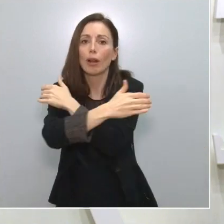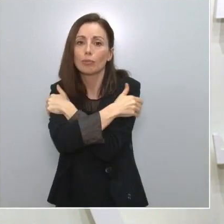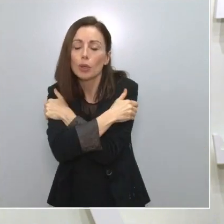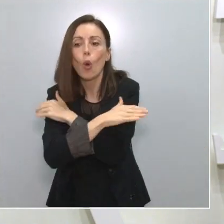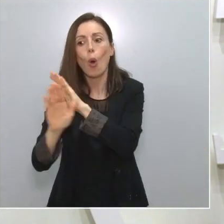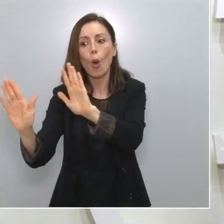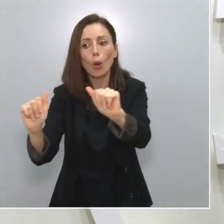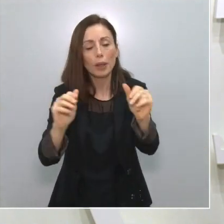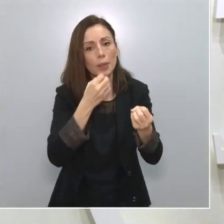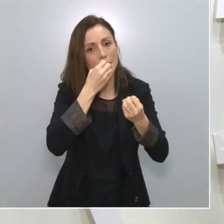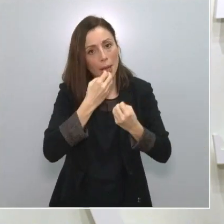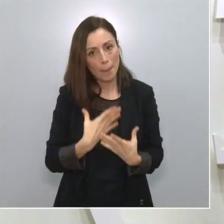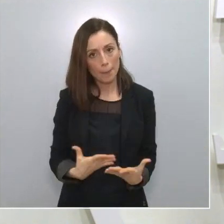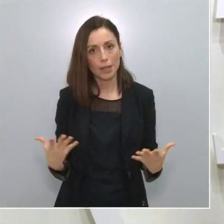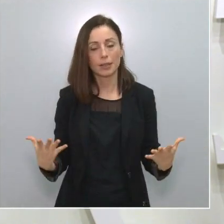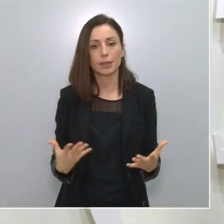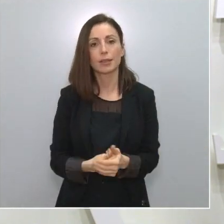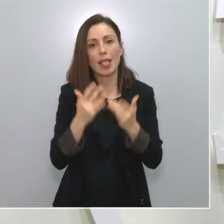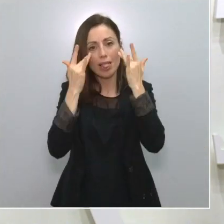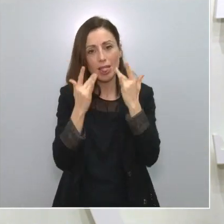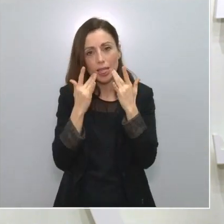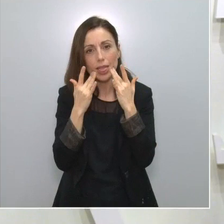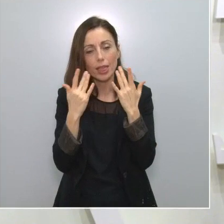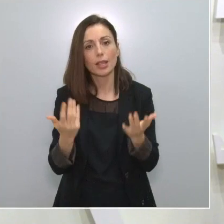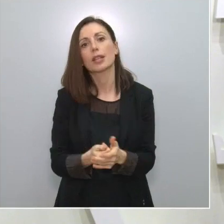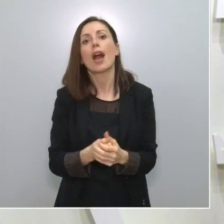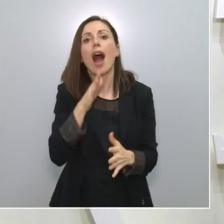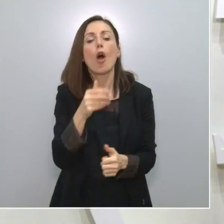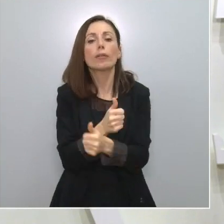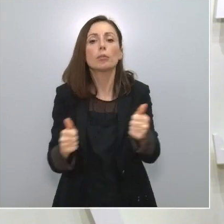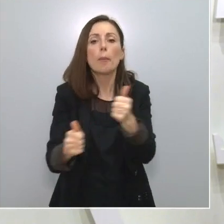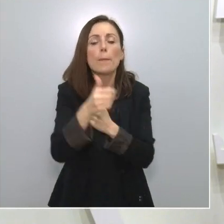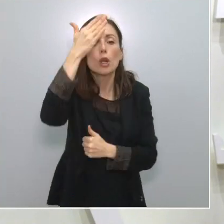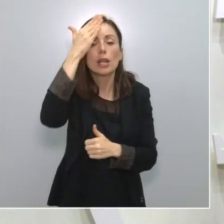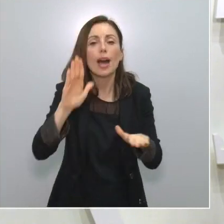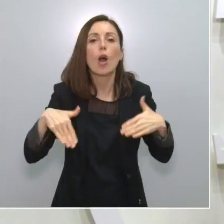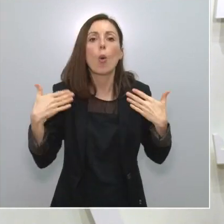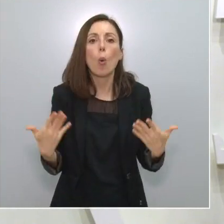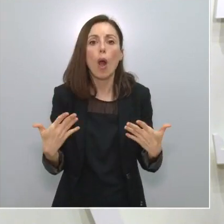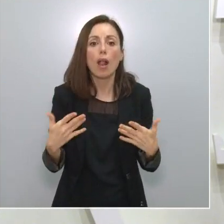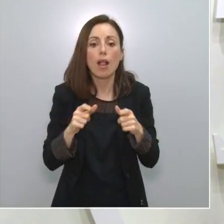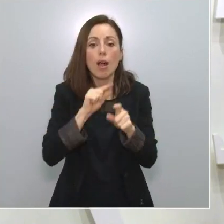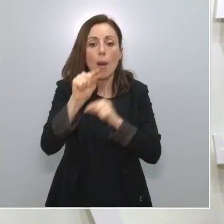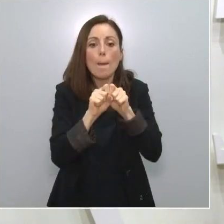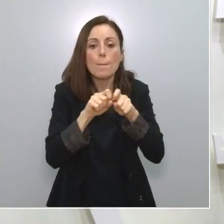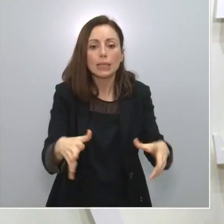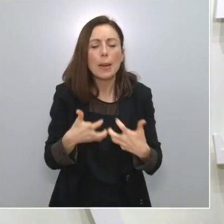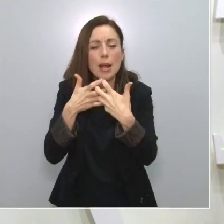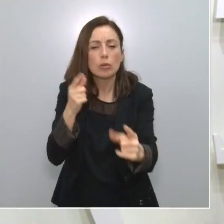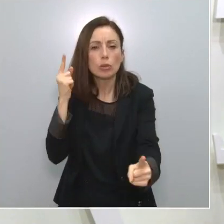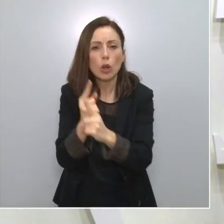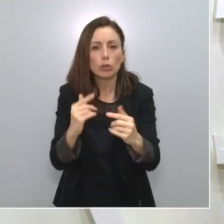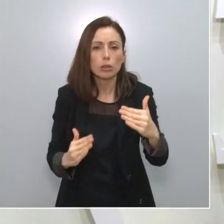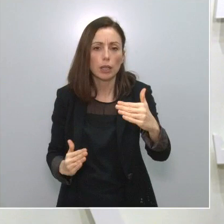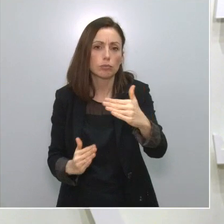dignamente. La prioridad es luchar contra la pandemia, ninguna otra. Los protagonistas deben ser